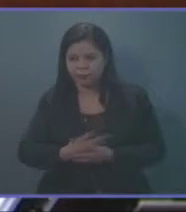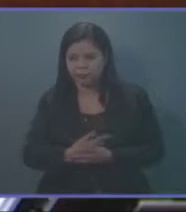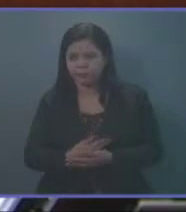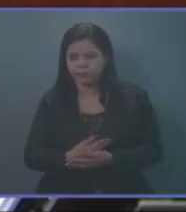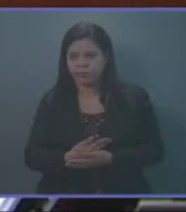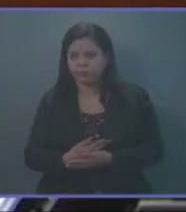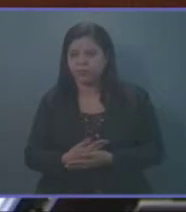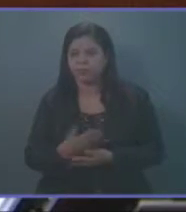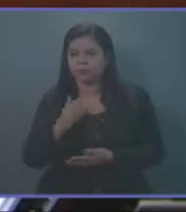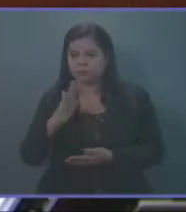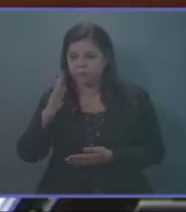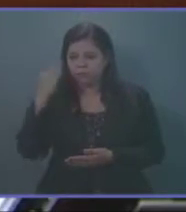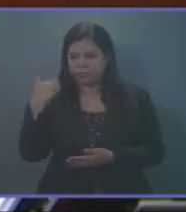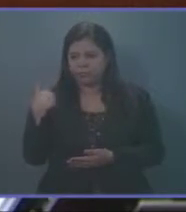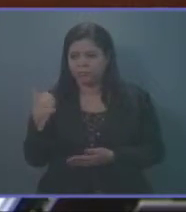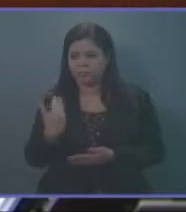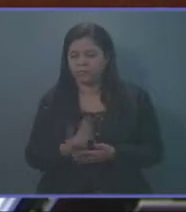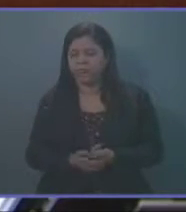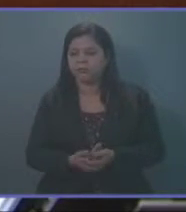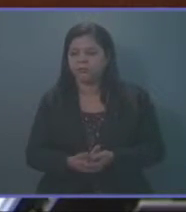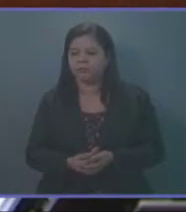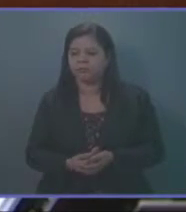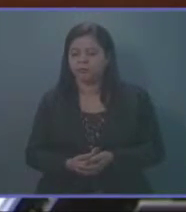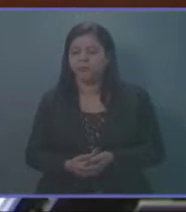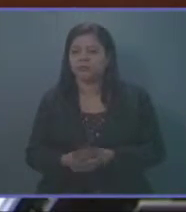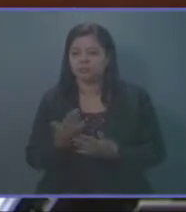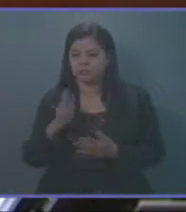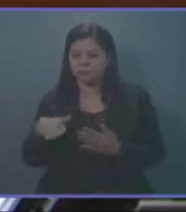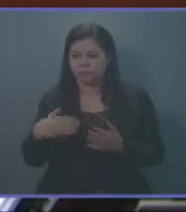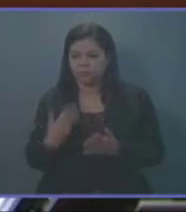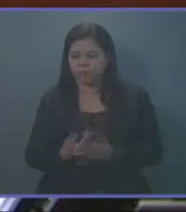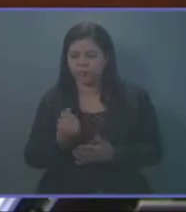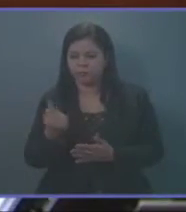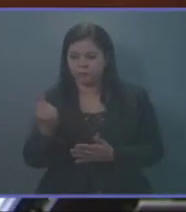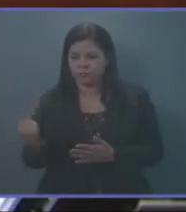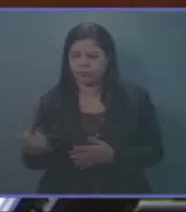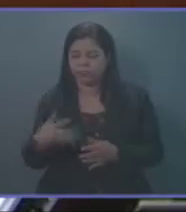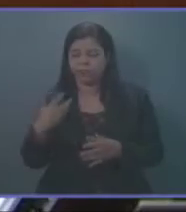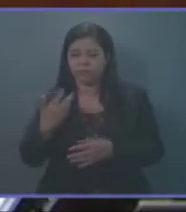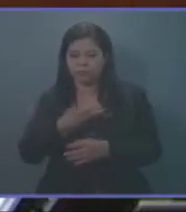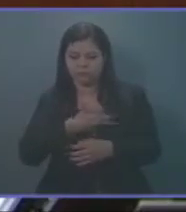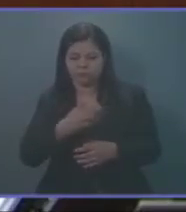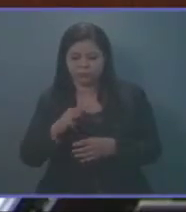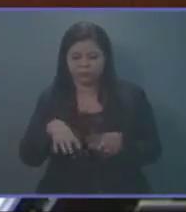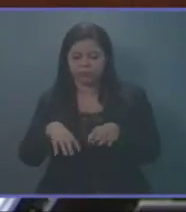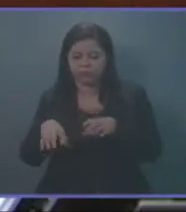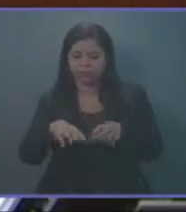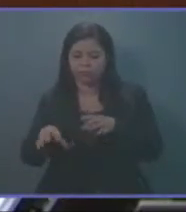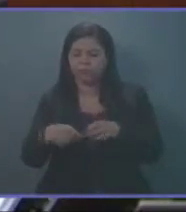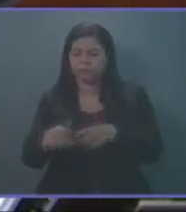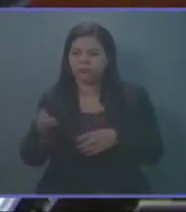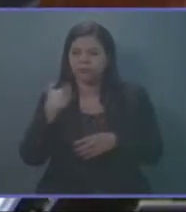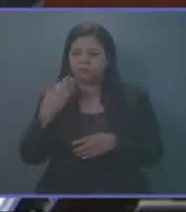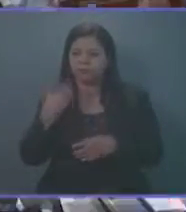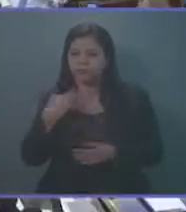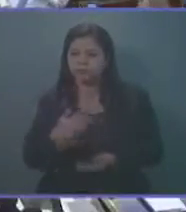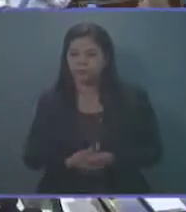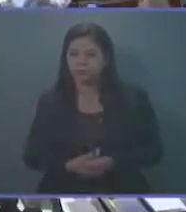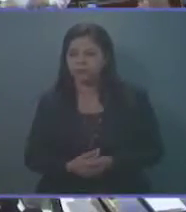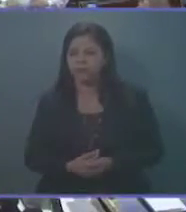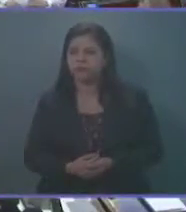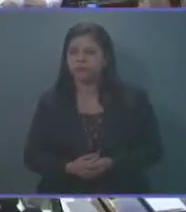esposa y toda la militancia de nuestro partido en el departamento es también muchas gracias